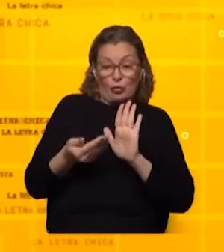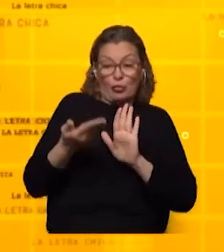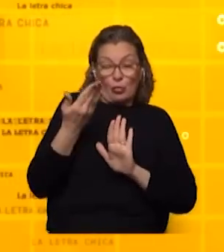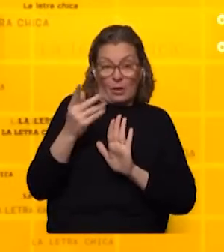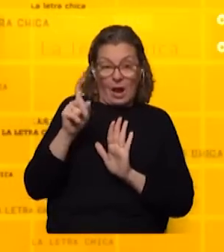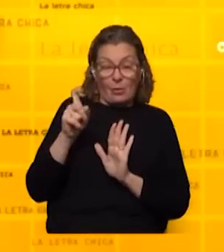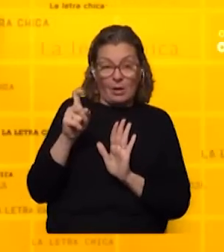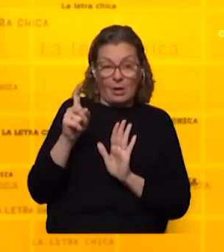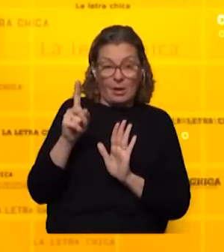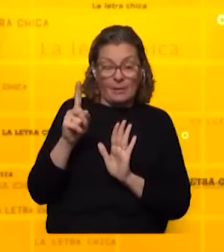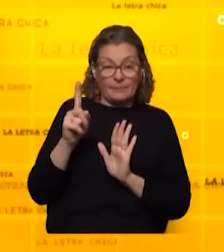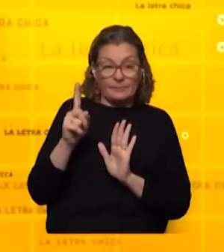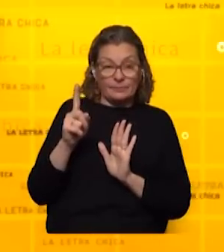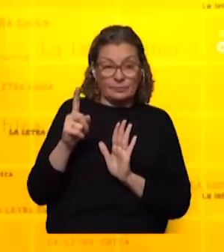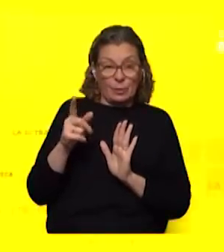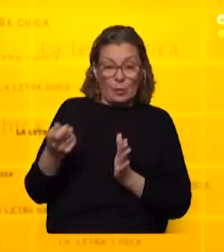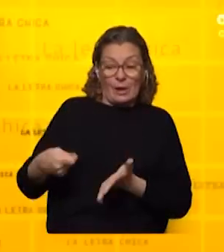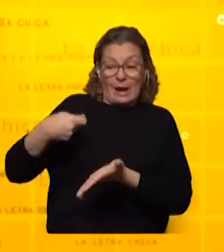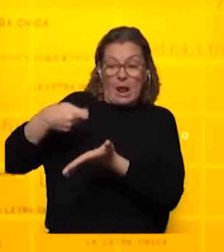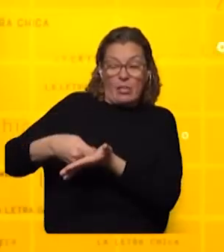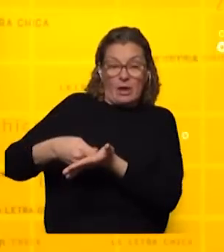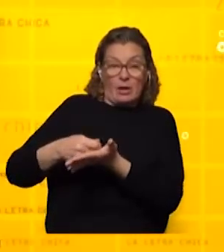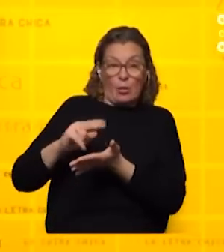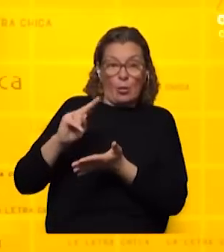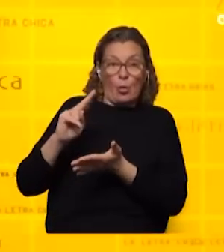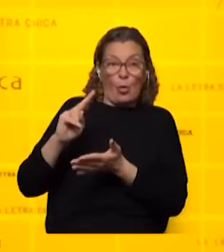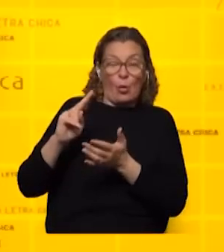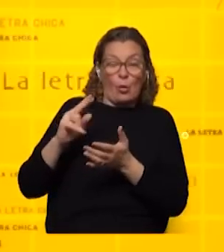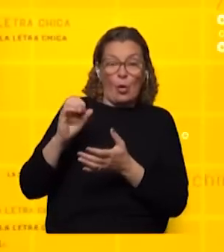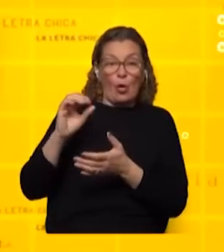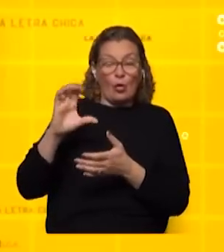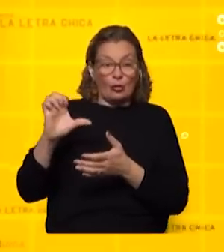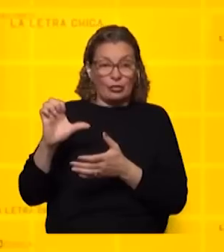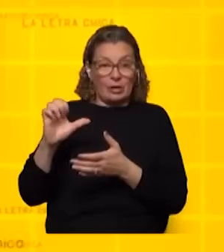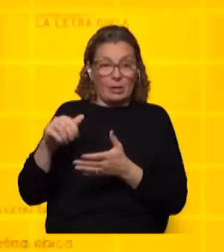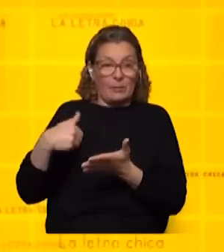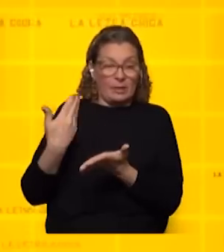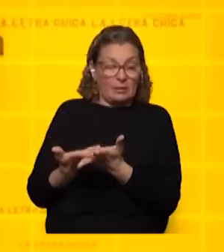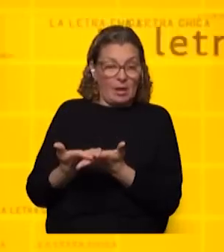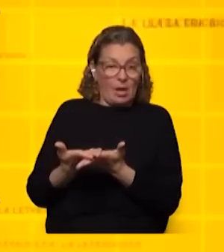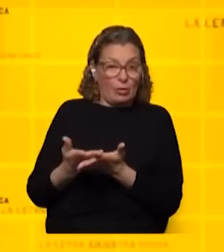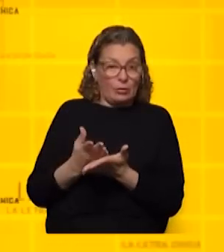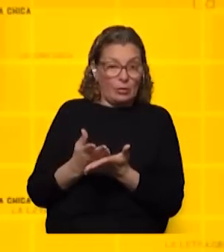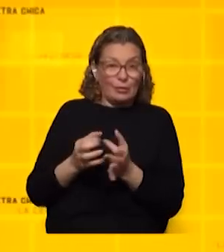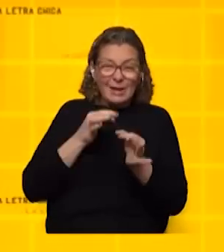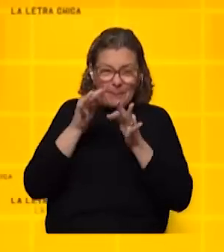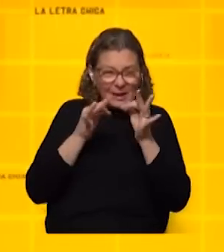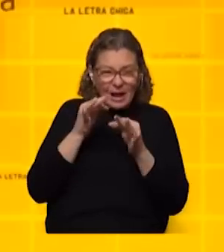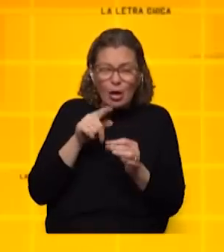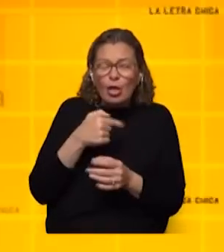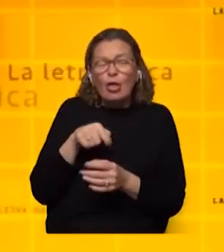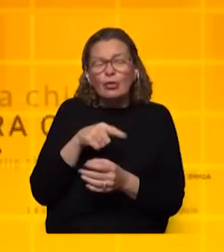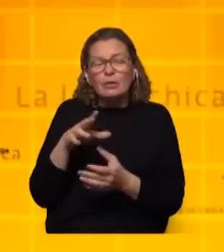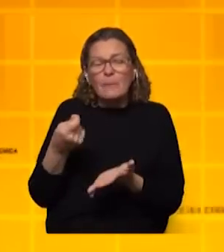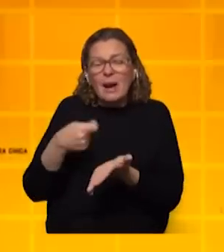salvo que alguien le dé inyección de dinero a la OCE de otro lado cosa que no está planteado porque justamente ese es el objetivo tampoco está planteado que no o sea no está explicado de dónde va a salir